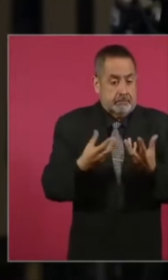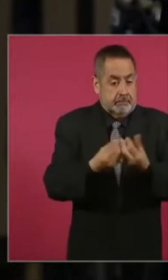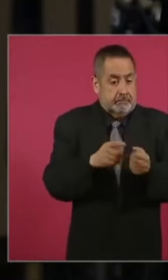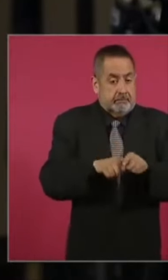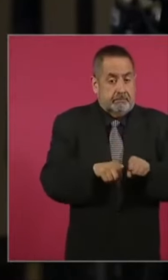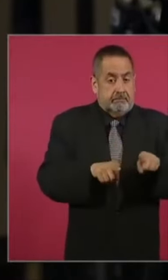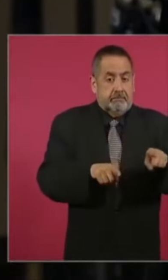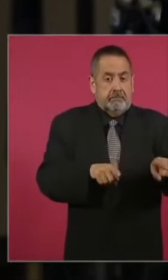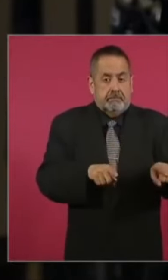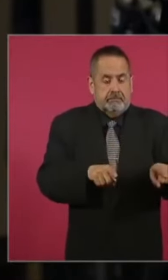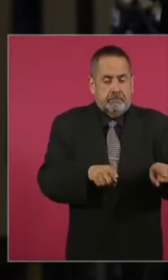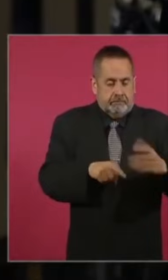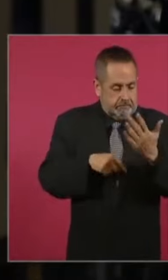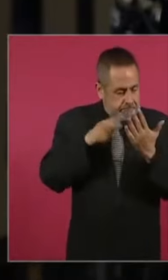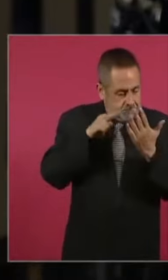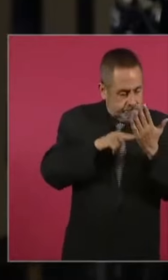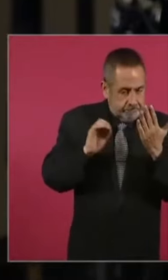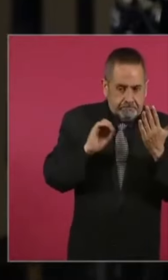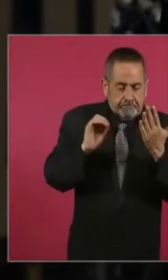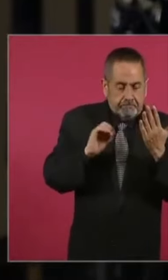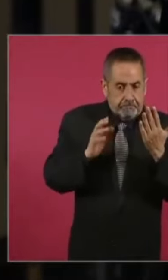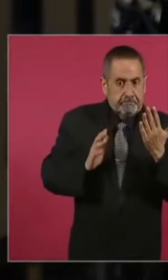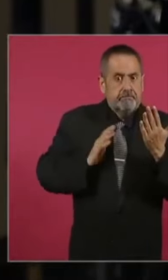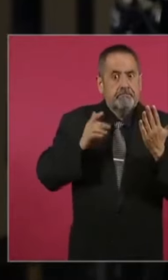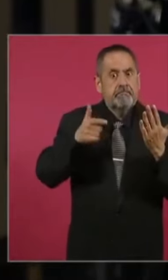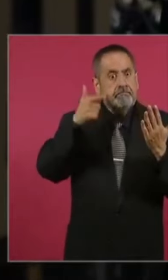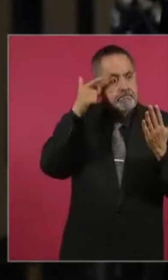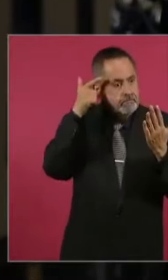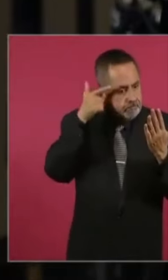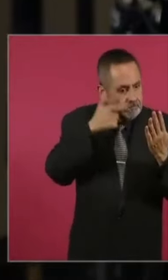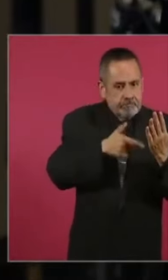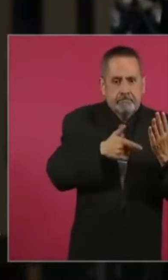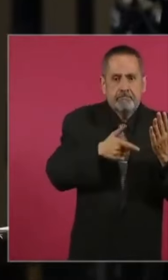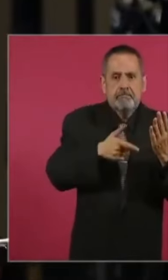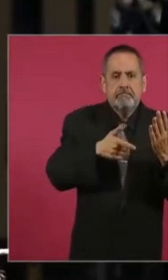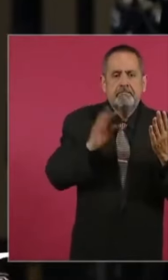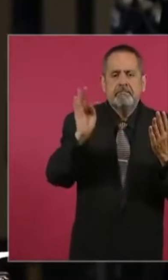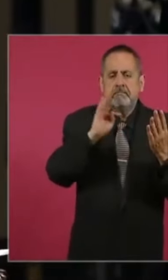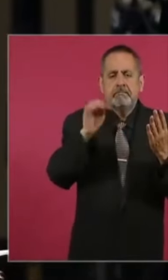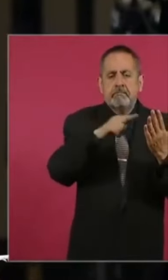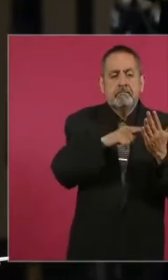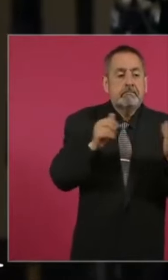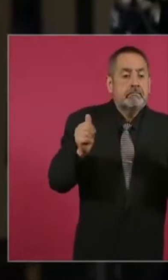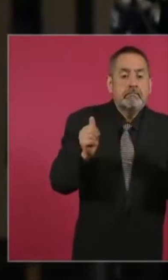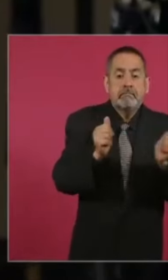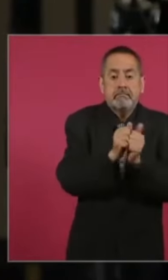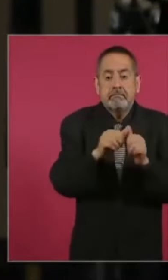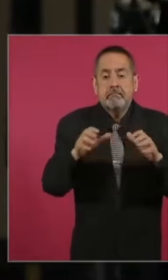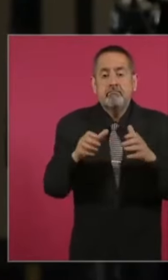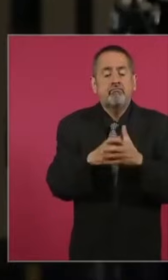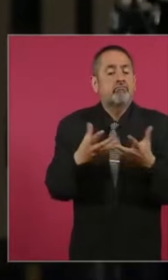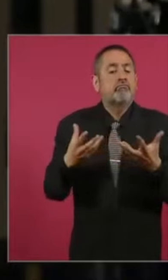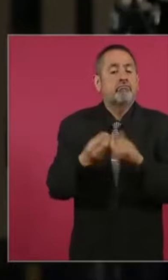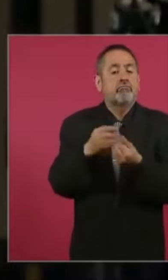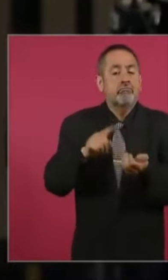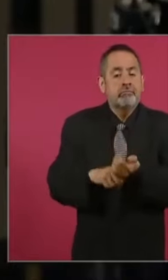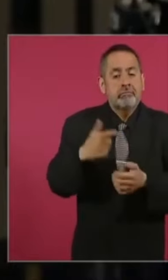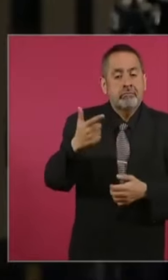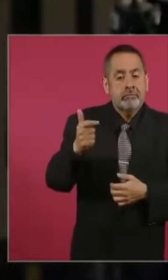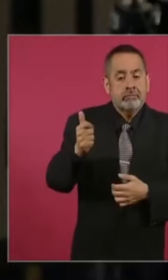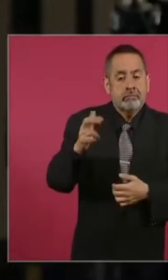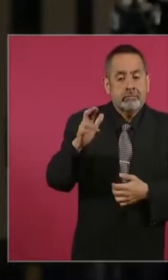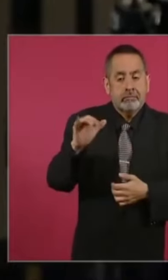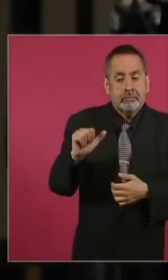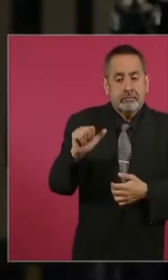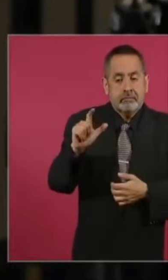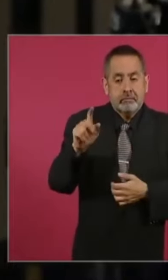adicional, que yo no había leído, no había escuchado, es que probablemente, bueno, él estaba bajo el mando de García Luna,